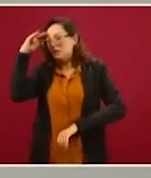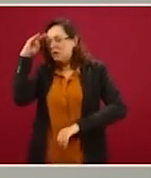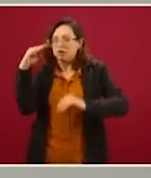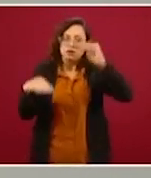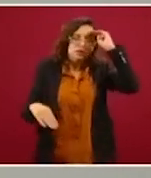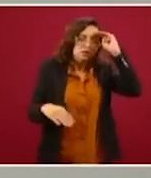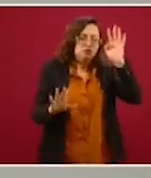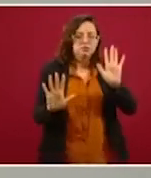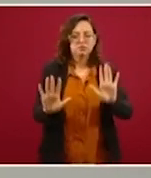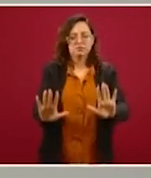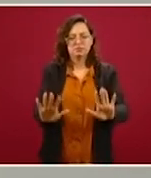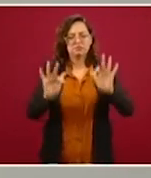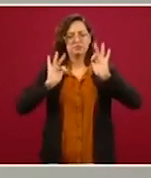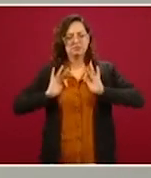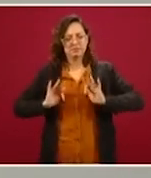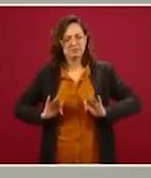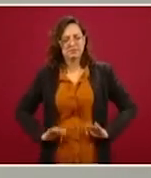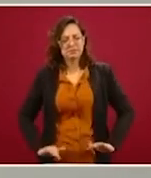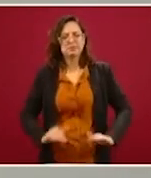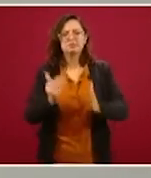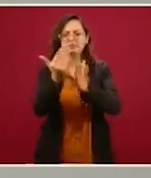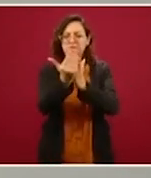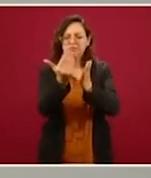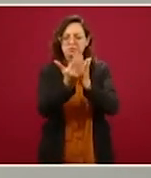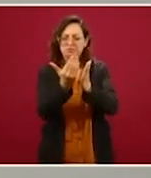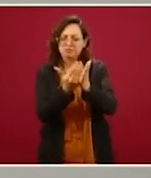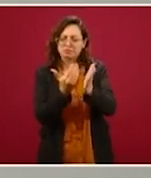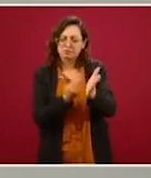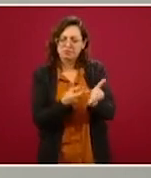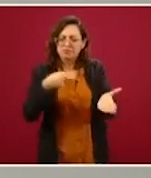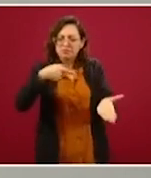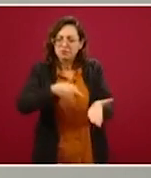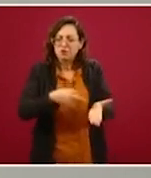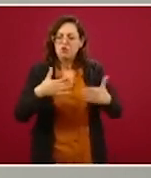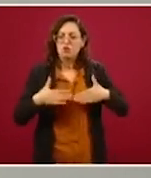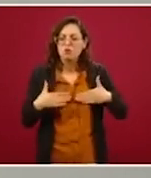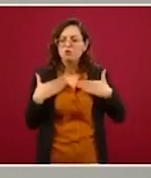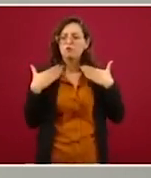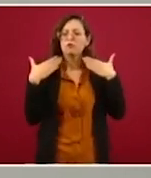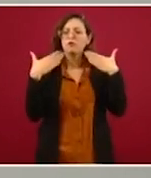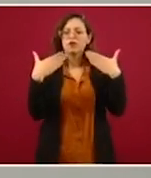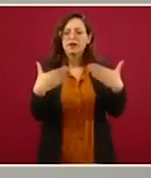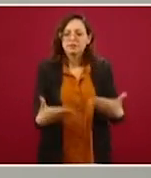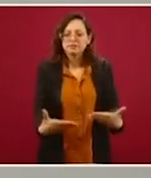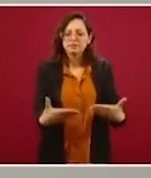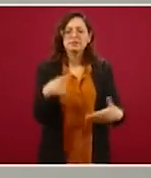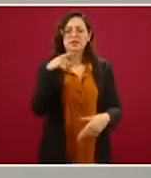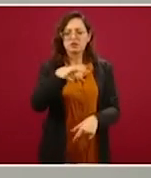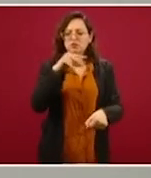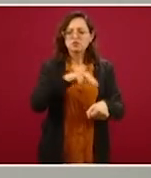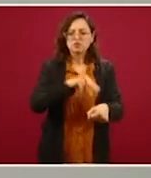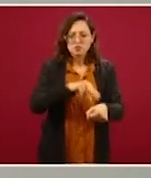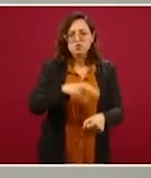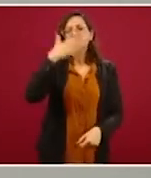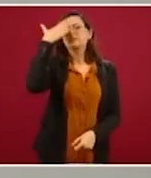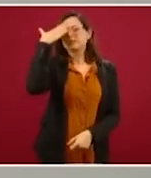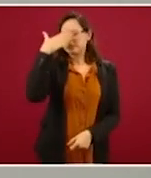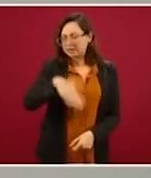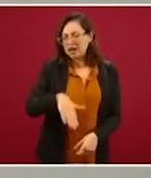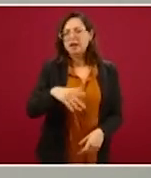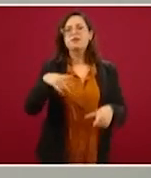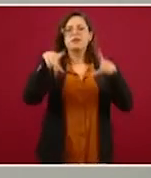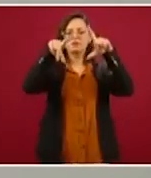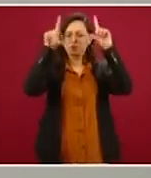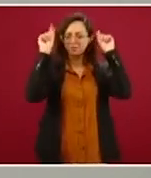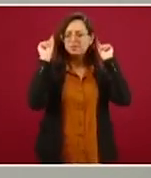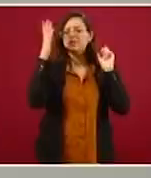las indicaciones con confianza, y esto lo señalo, con confianza a los médicos, a las